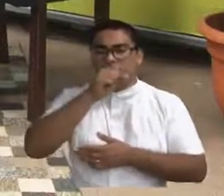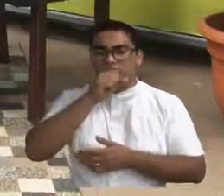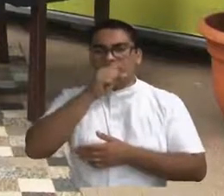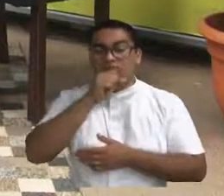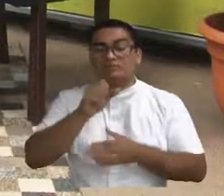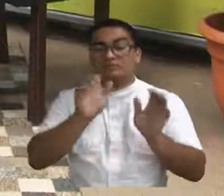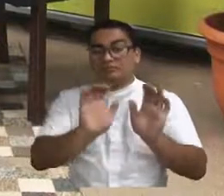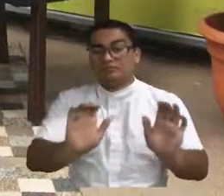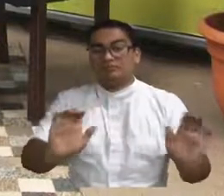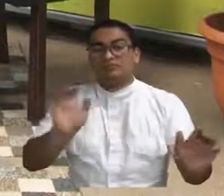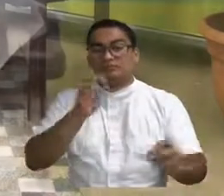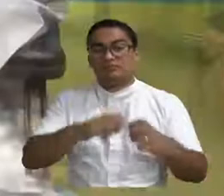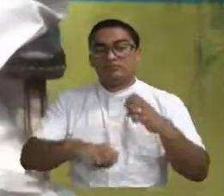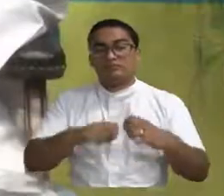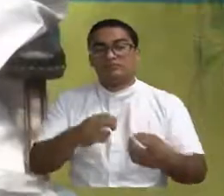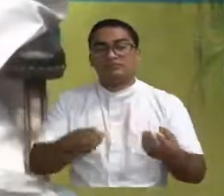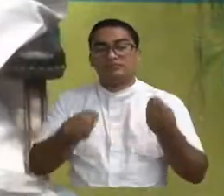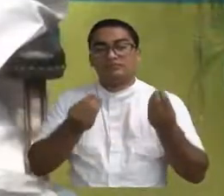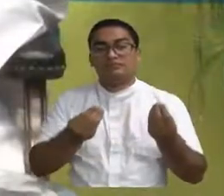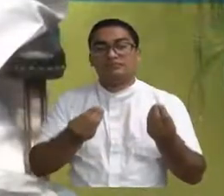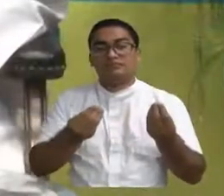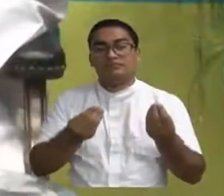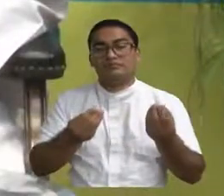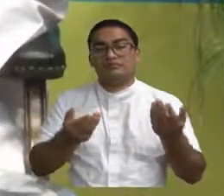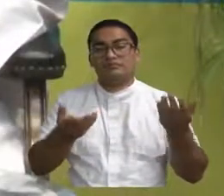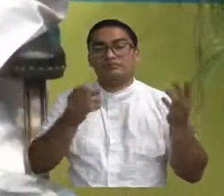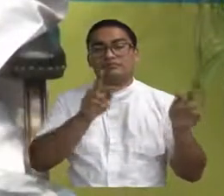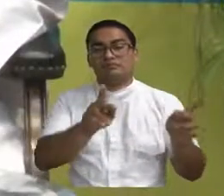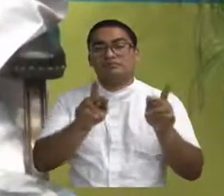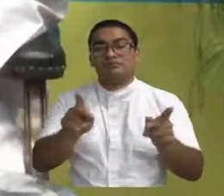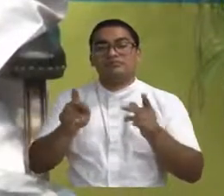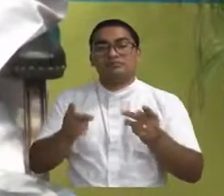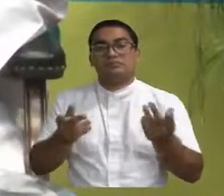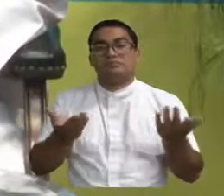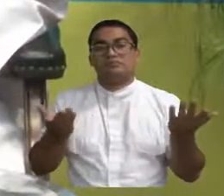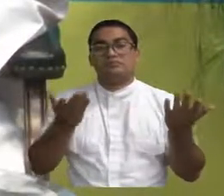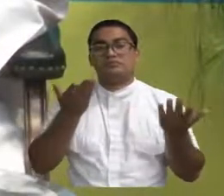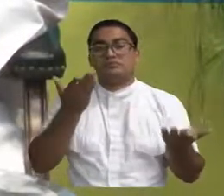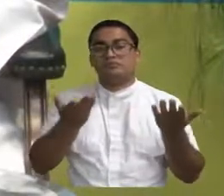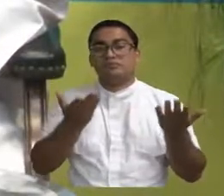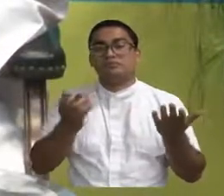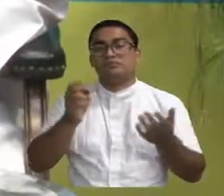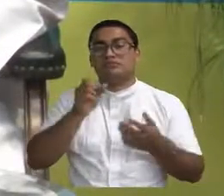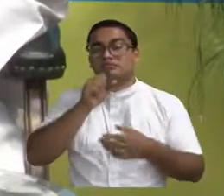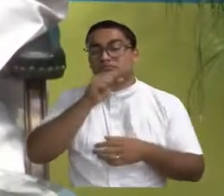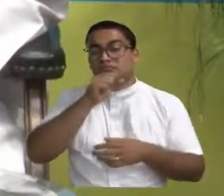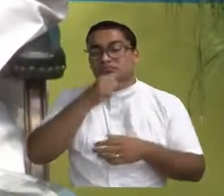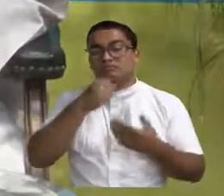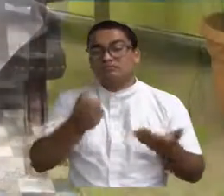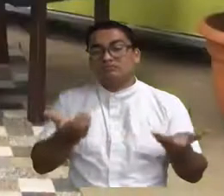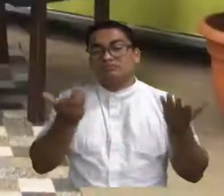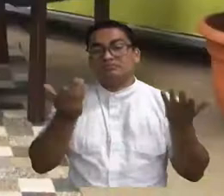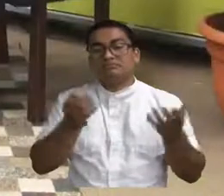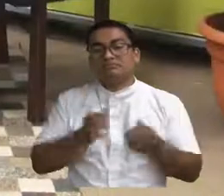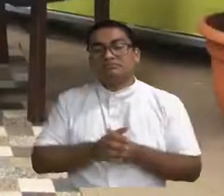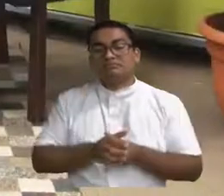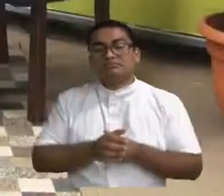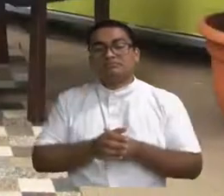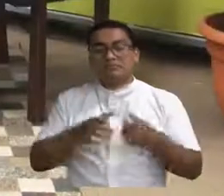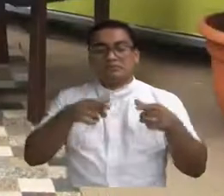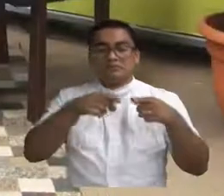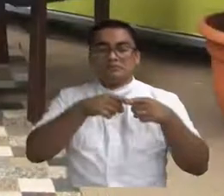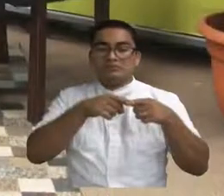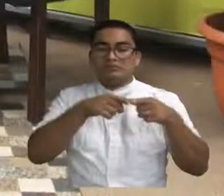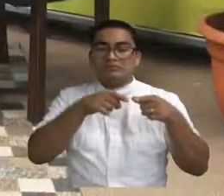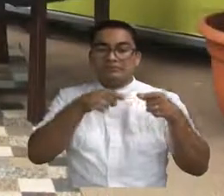los niños, en nuestros niños y en la población susceptible ahorita, sobre todo los mayores de edad. En Managua, no sé, pero en la parte donde yo